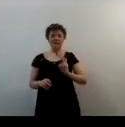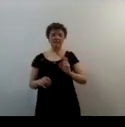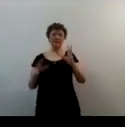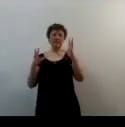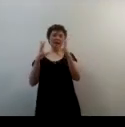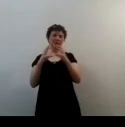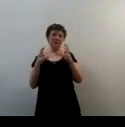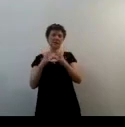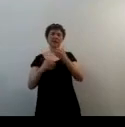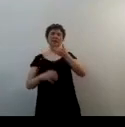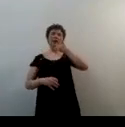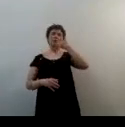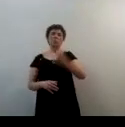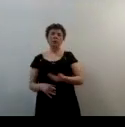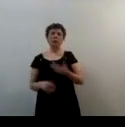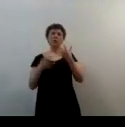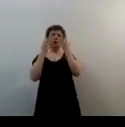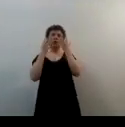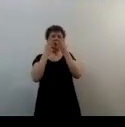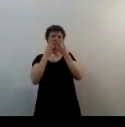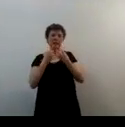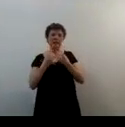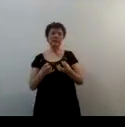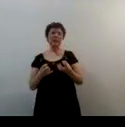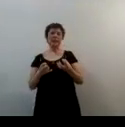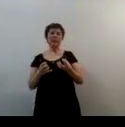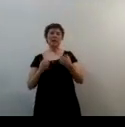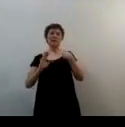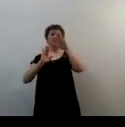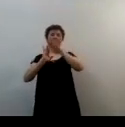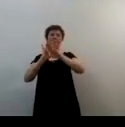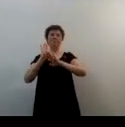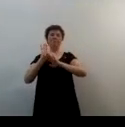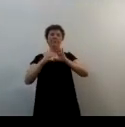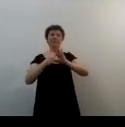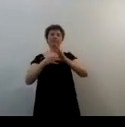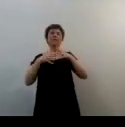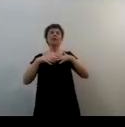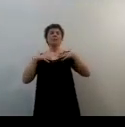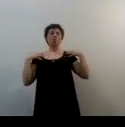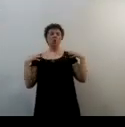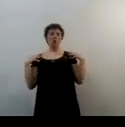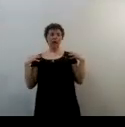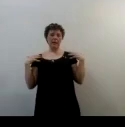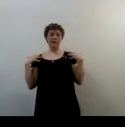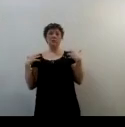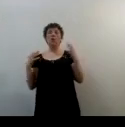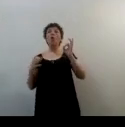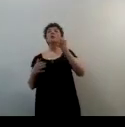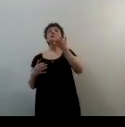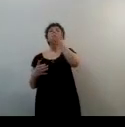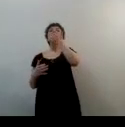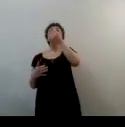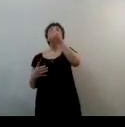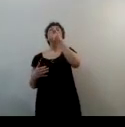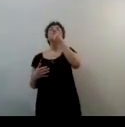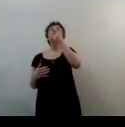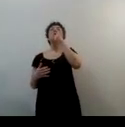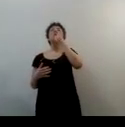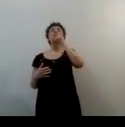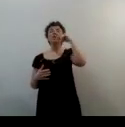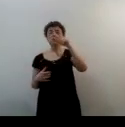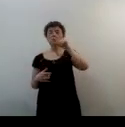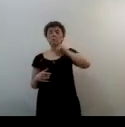aburrimiento, tristeza, o sea, es decir, hay condicionantes emocionales, o que cuando los consumes luego te puedes sentir más culpable o